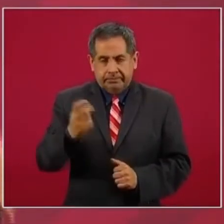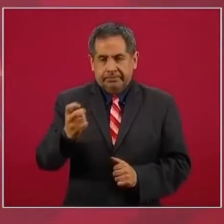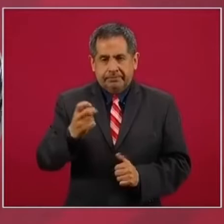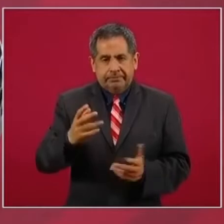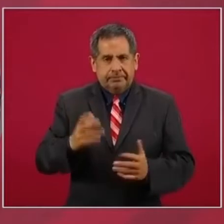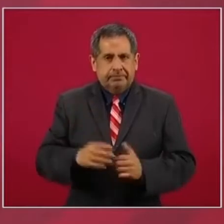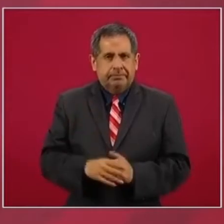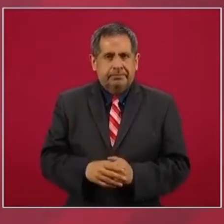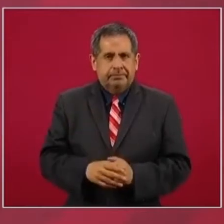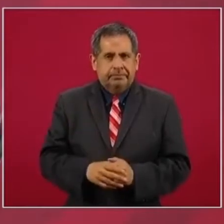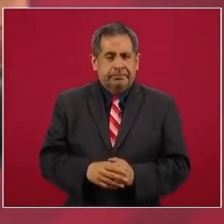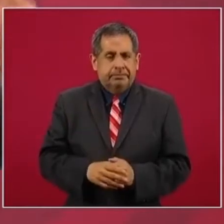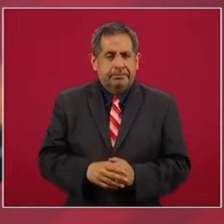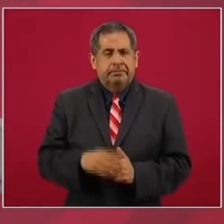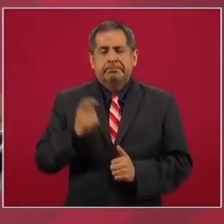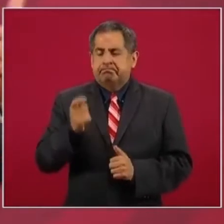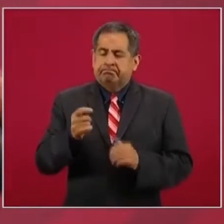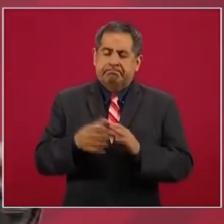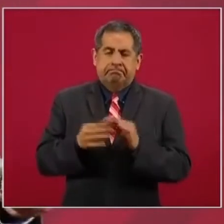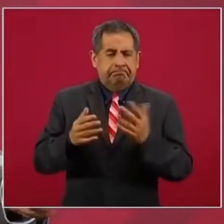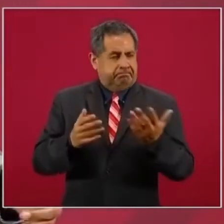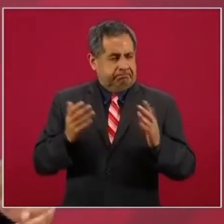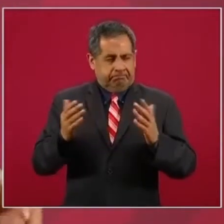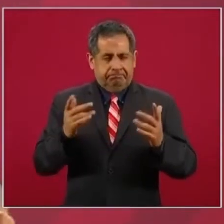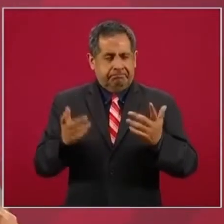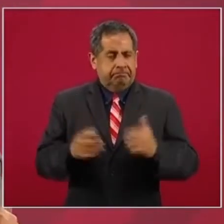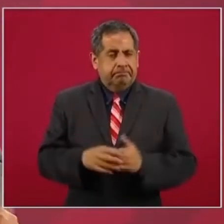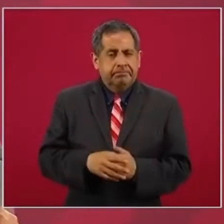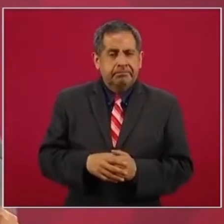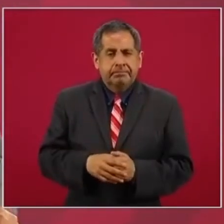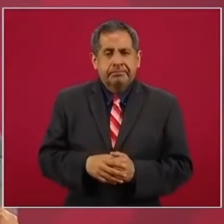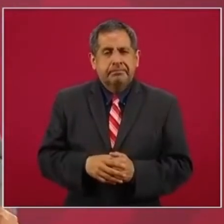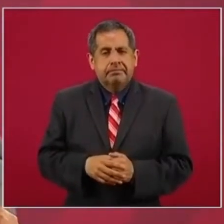Entonces, son